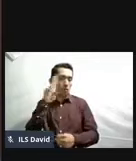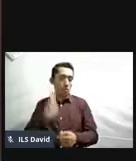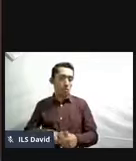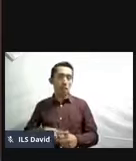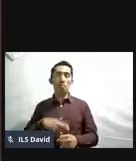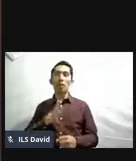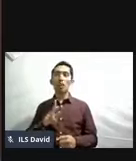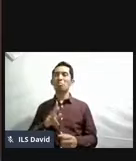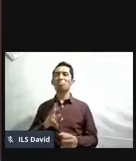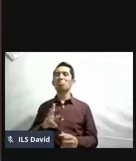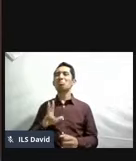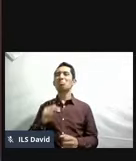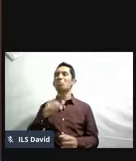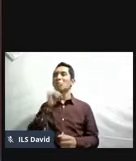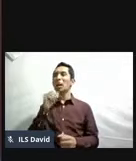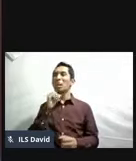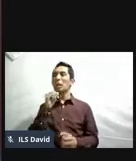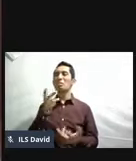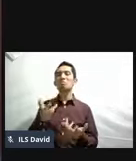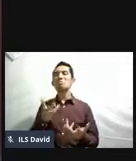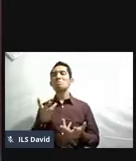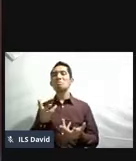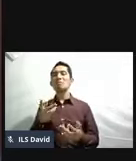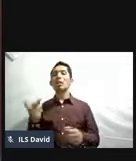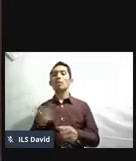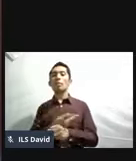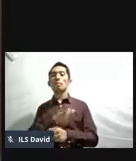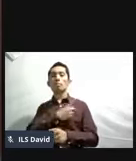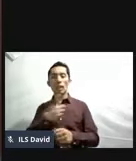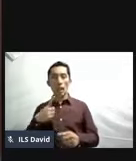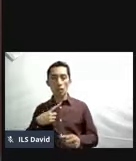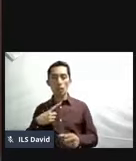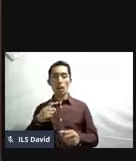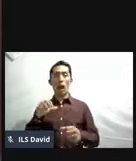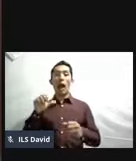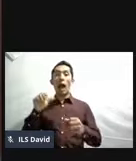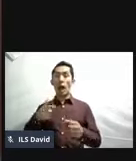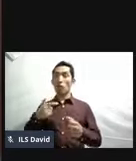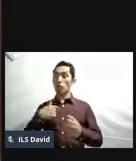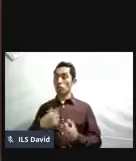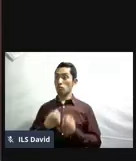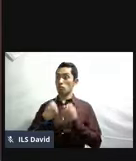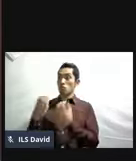posible para obtener algo de eso que estamos dando.